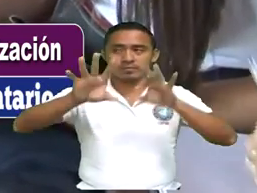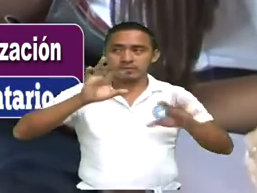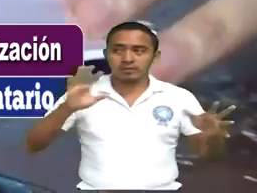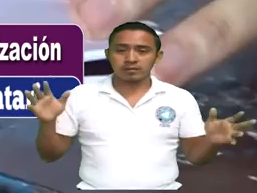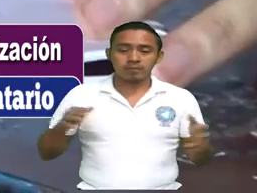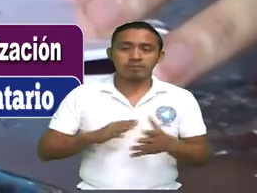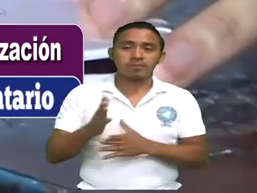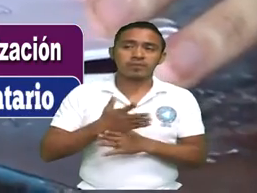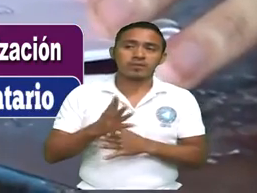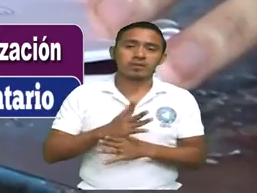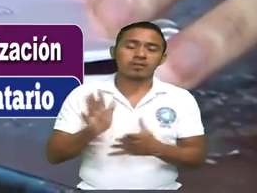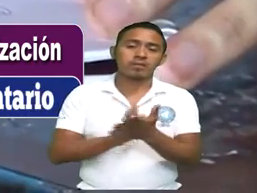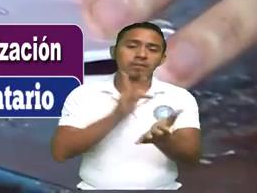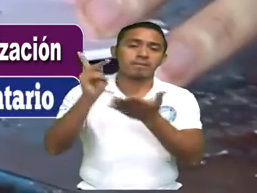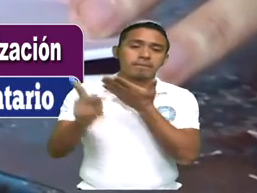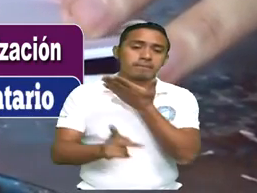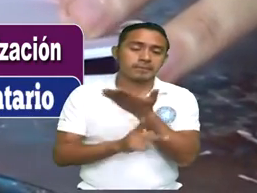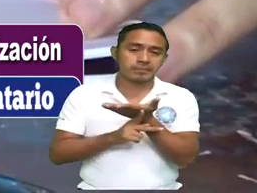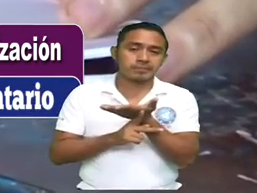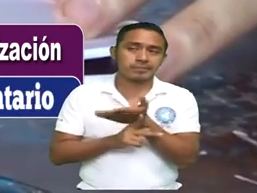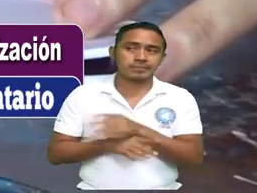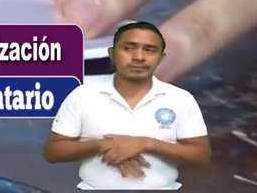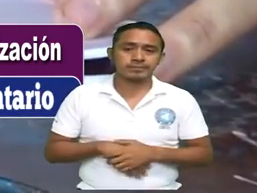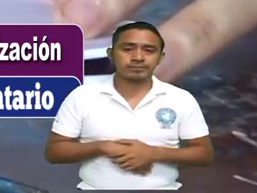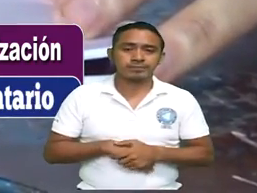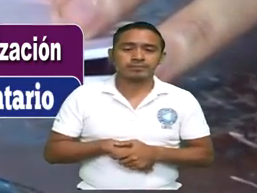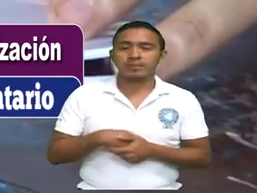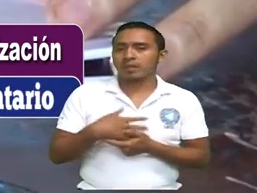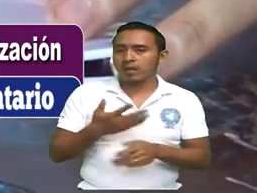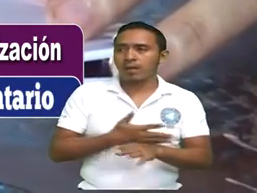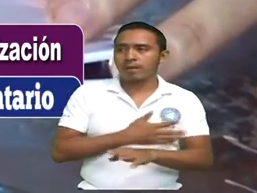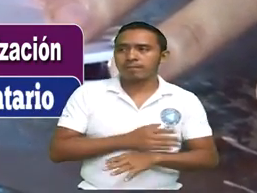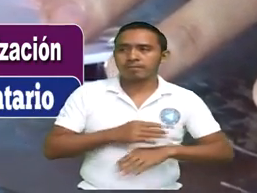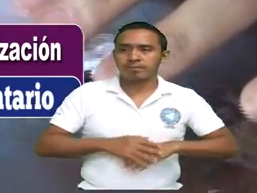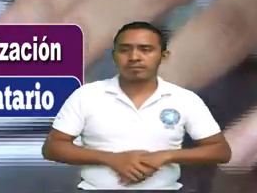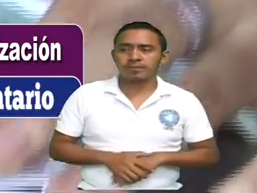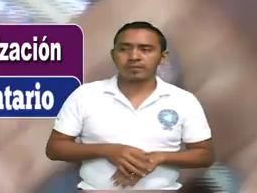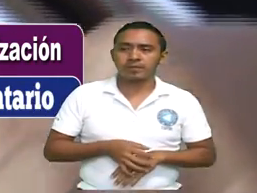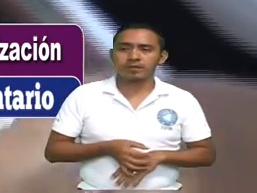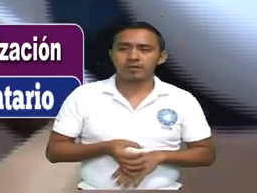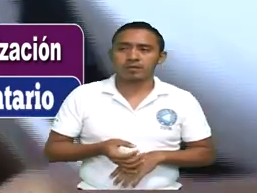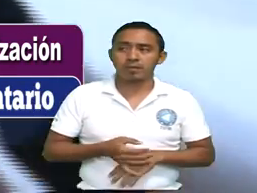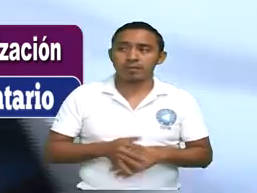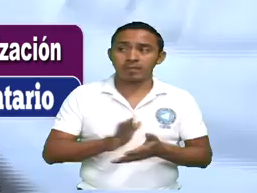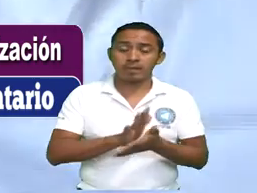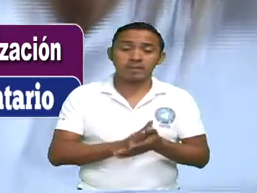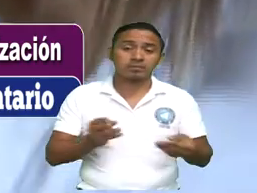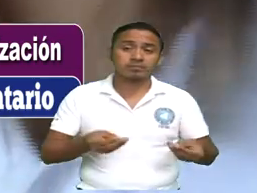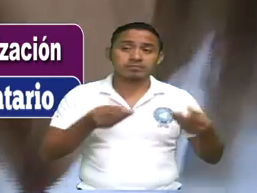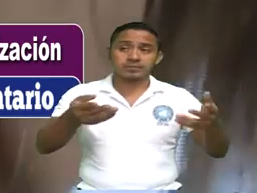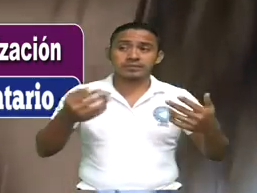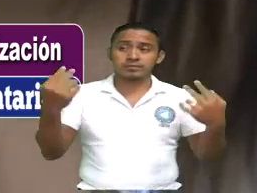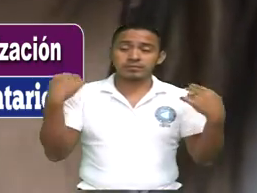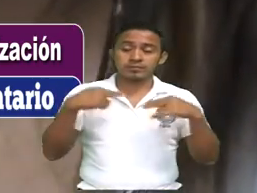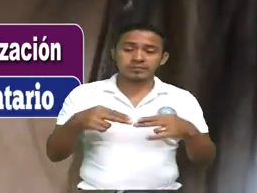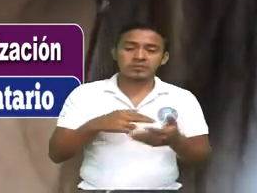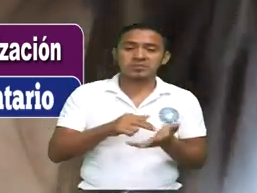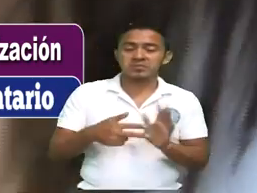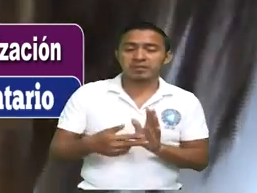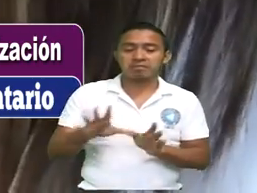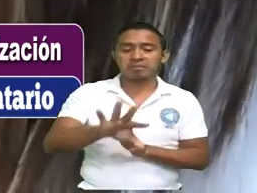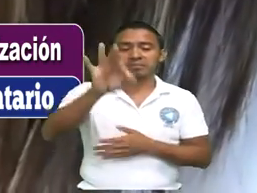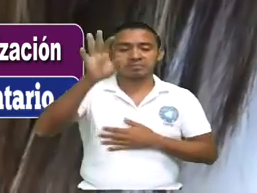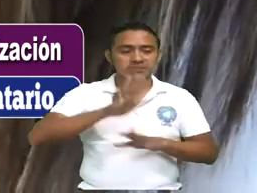diferentes programas. Y no es lo mismo de antes que, bueno, se mandaba un currículum que era este maestro y se elegía el mejor